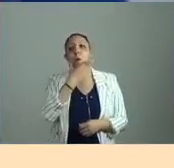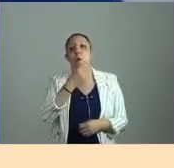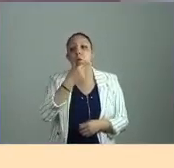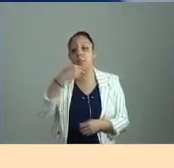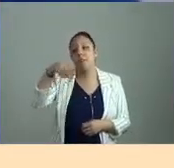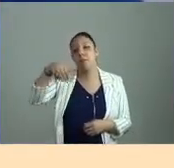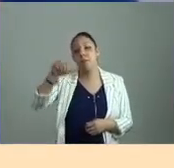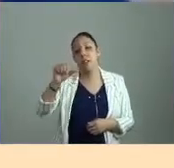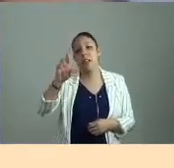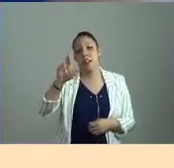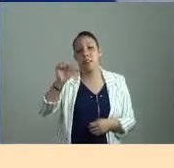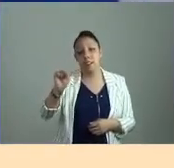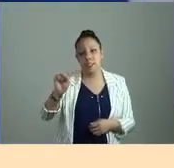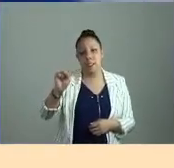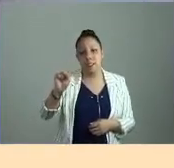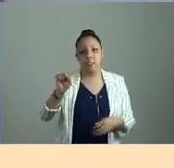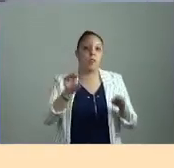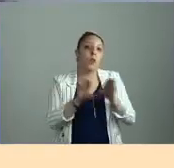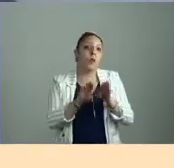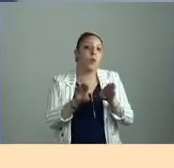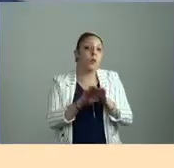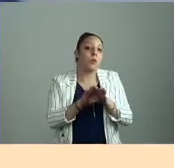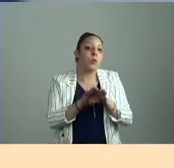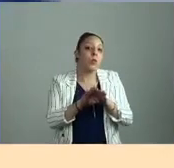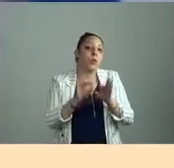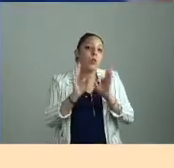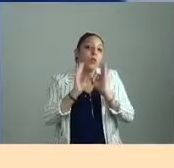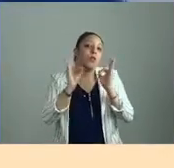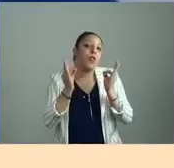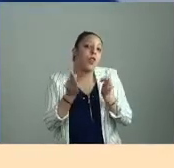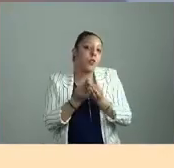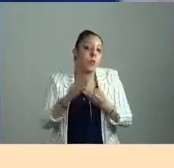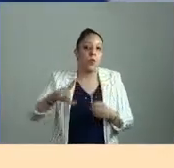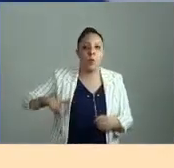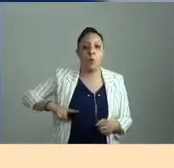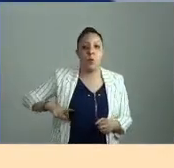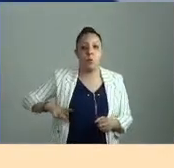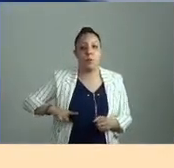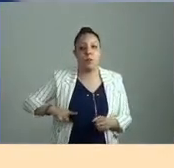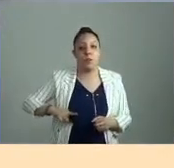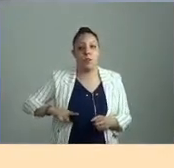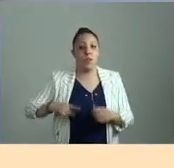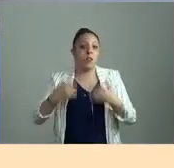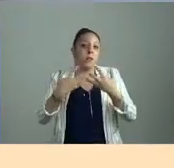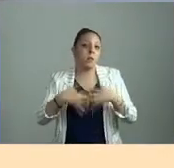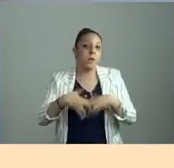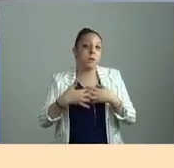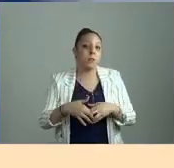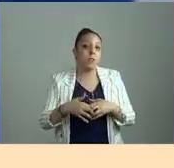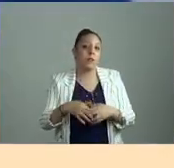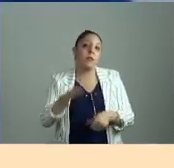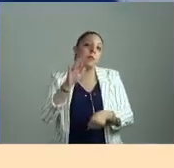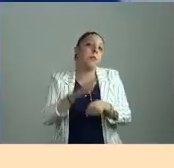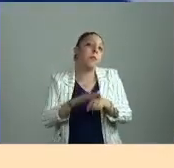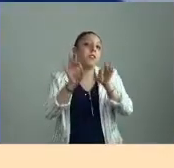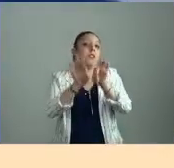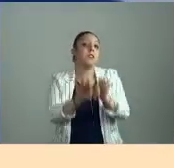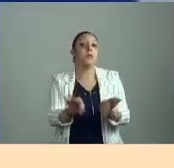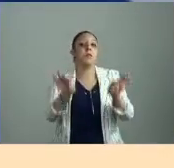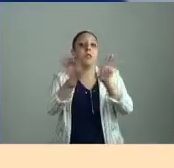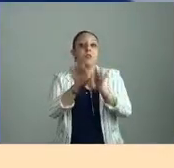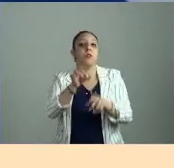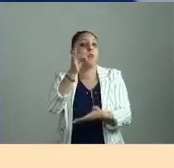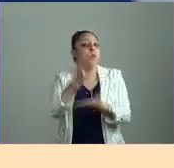que con la expansión global de capitalismo hay como un proceso de unificación porque todos los